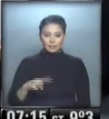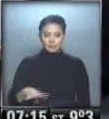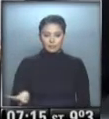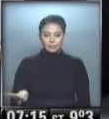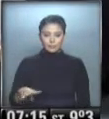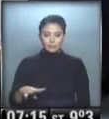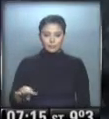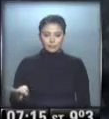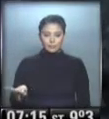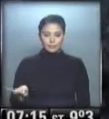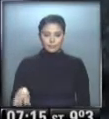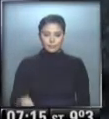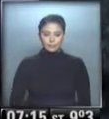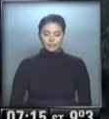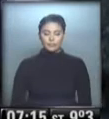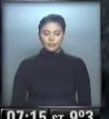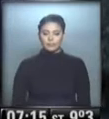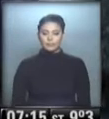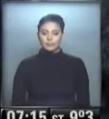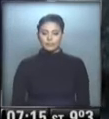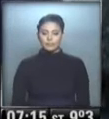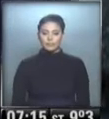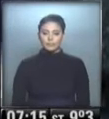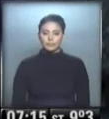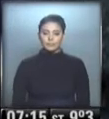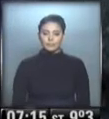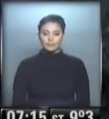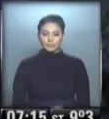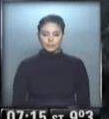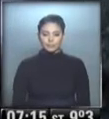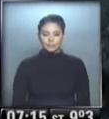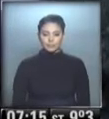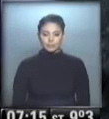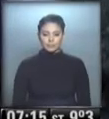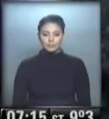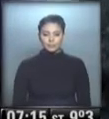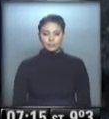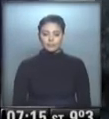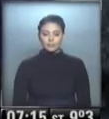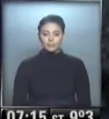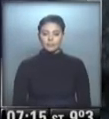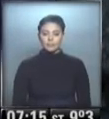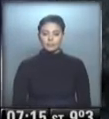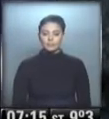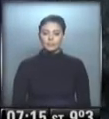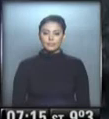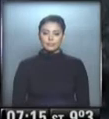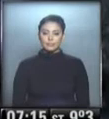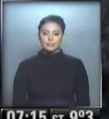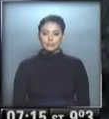llamadas por una soberanía firmarse en detrimento de otra soberanía